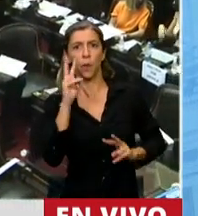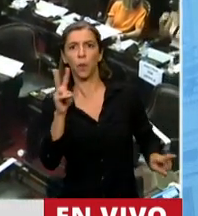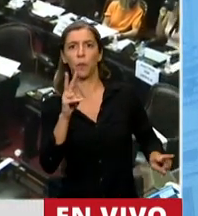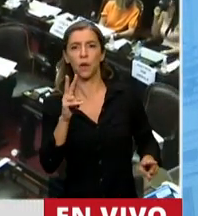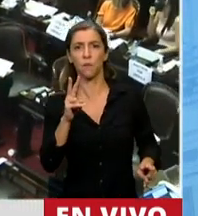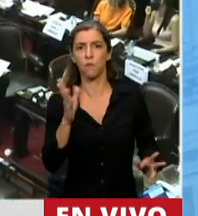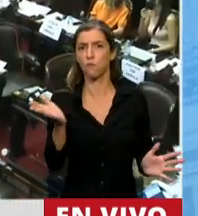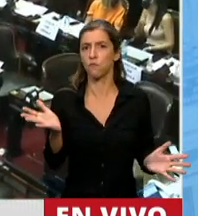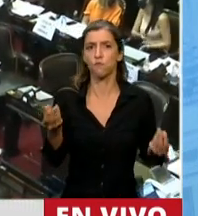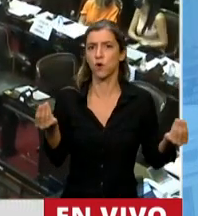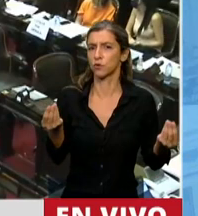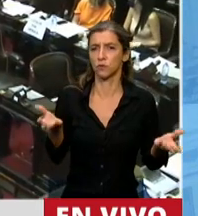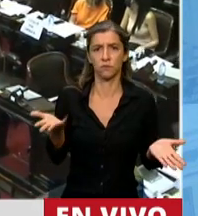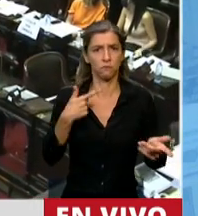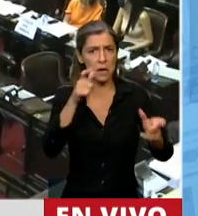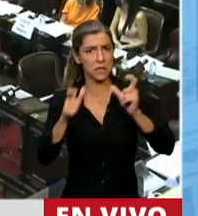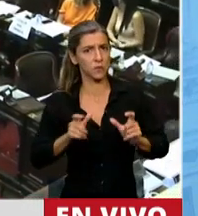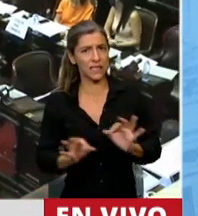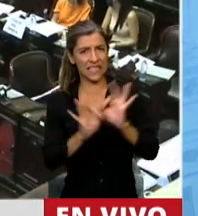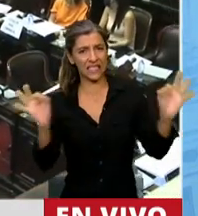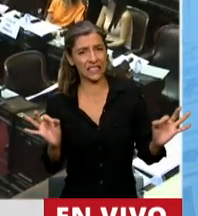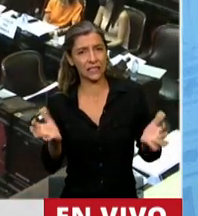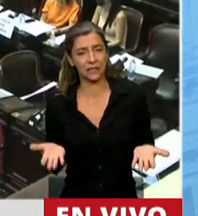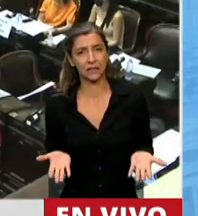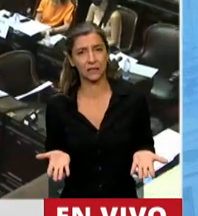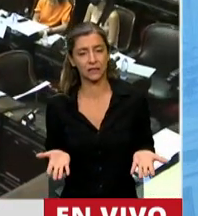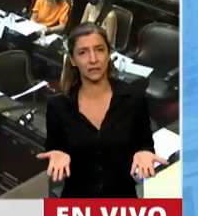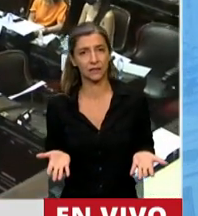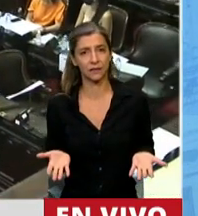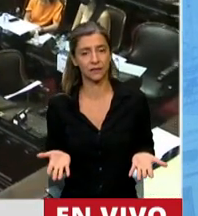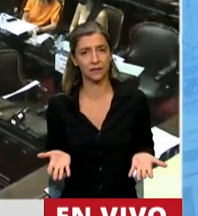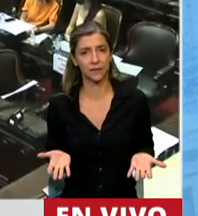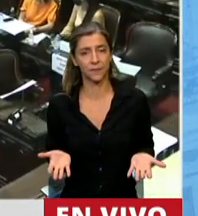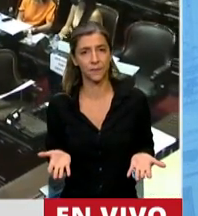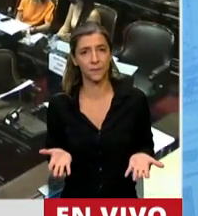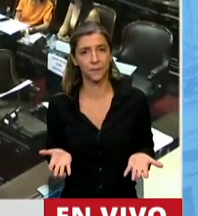y ante la falta de respuesta y ante